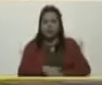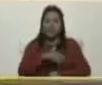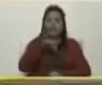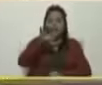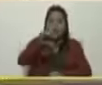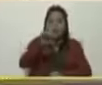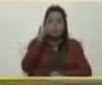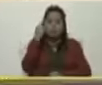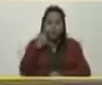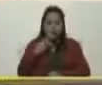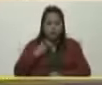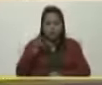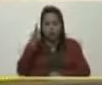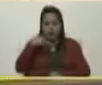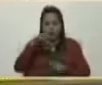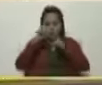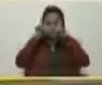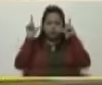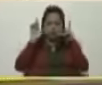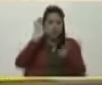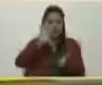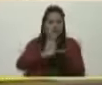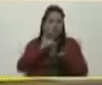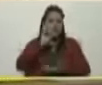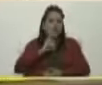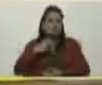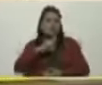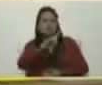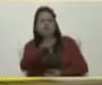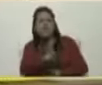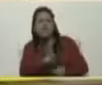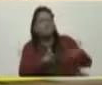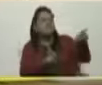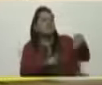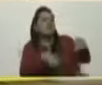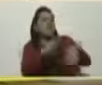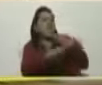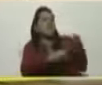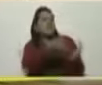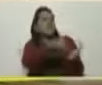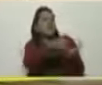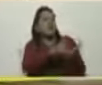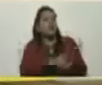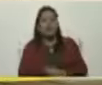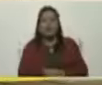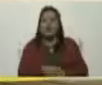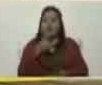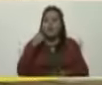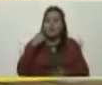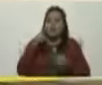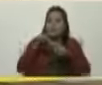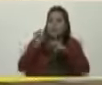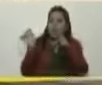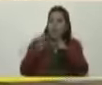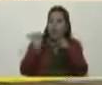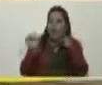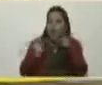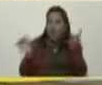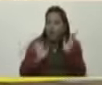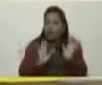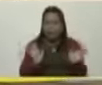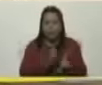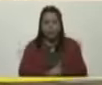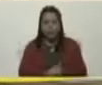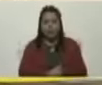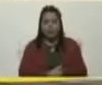quedé sorprendido ayer en Ciudad Bolívar. Yo le pregunté, ¿qué hacen ustedes con los gallos patarucos? Pelado, un pelado de gallos patarucos, el